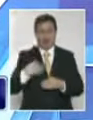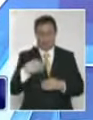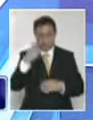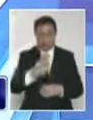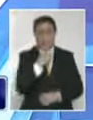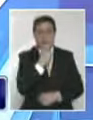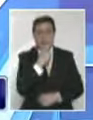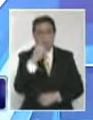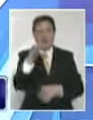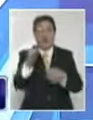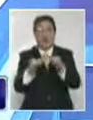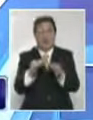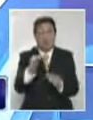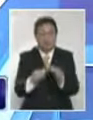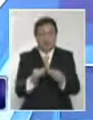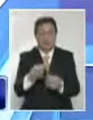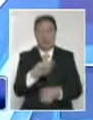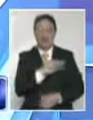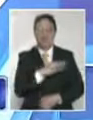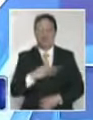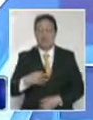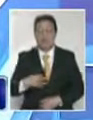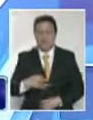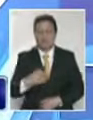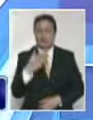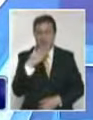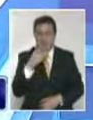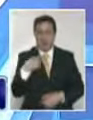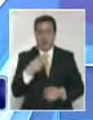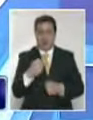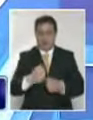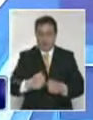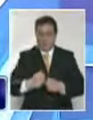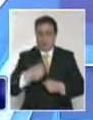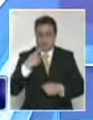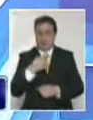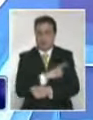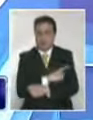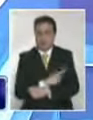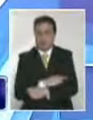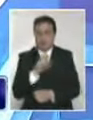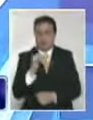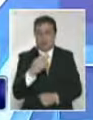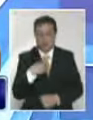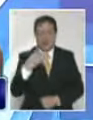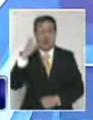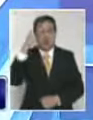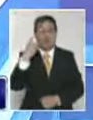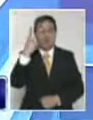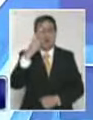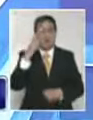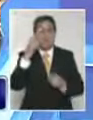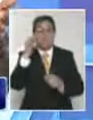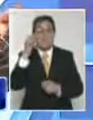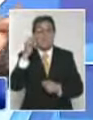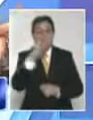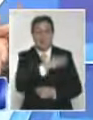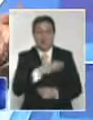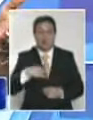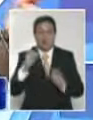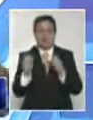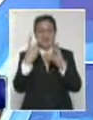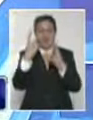los jueces, los ministros que también se la jugaron, iban, yo me recuerdo, un ministro que sacó un detenido de un